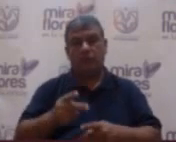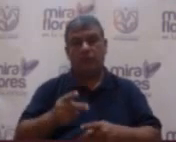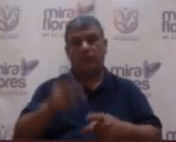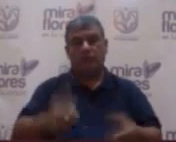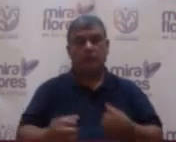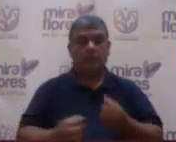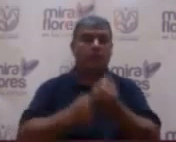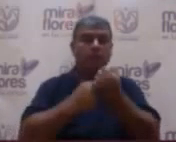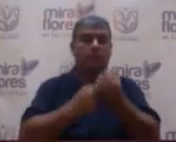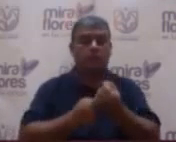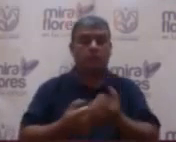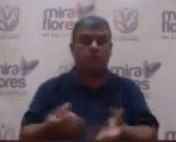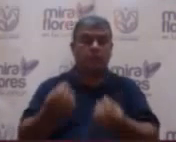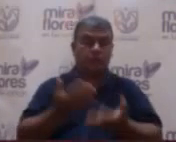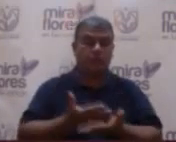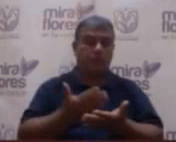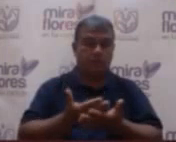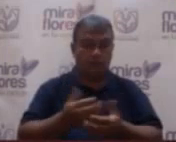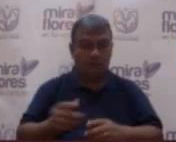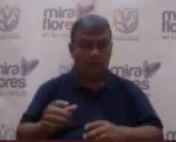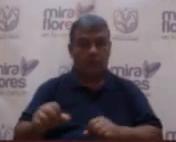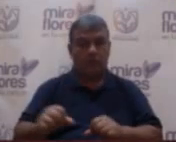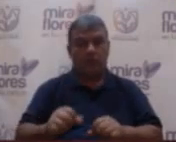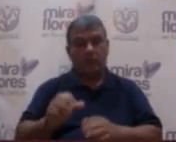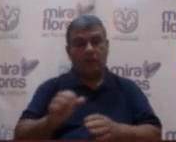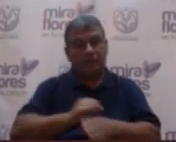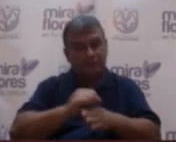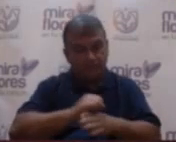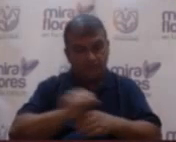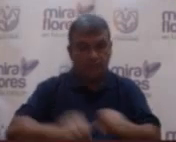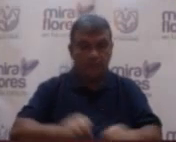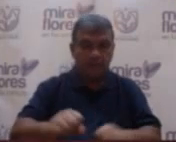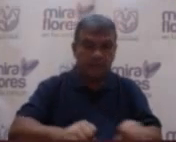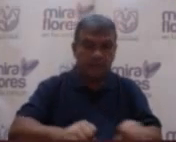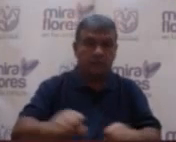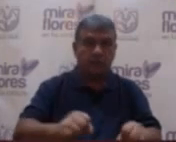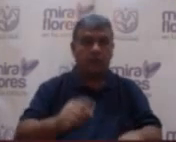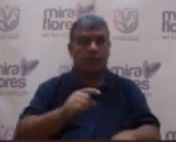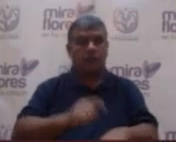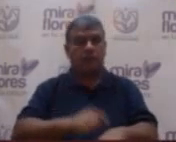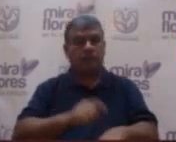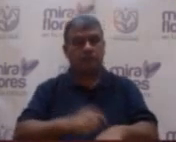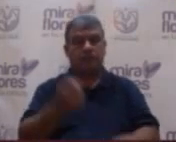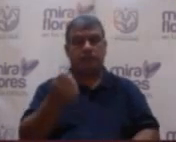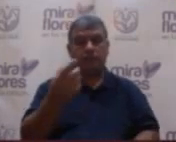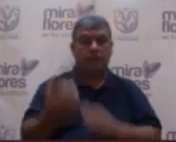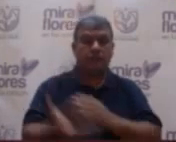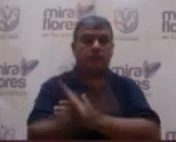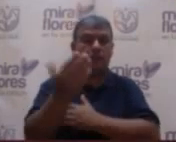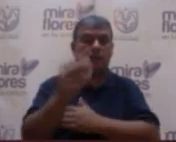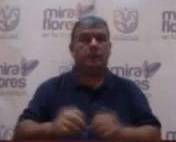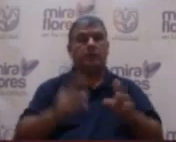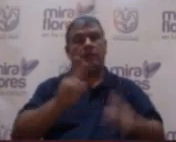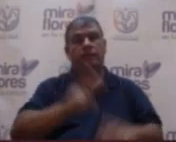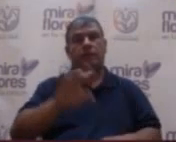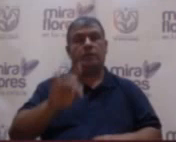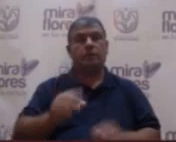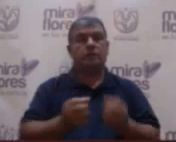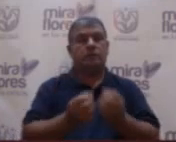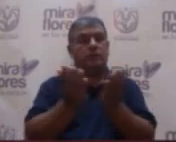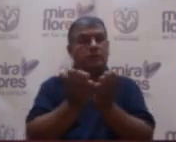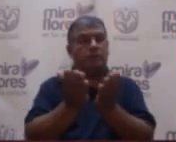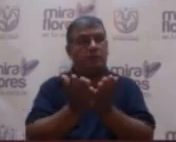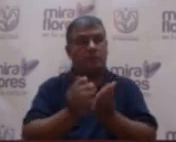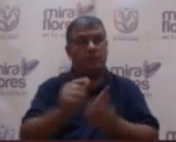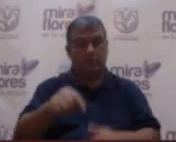por el apoyo brindado durante el simulacro de sismo y tsunami realizado a horas 11 de la mañana del día 28 de abril del